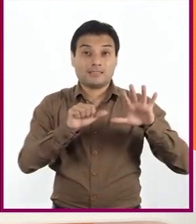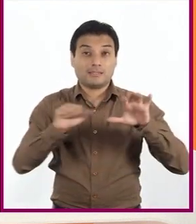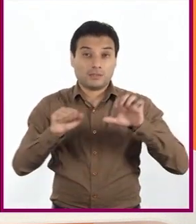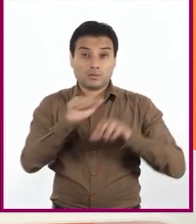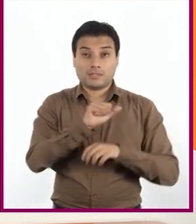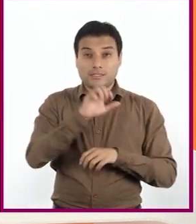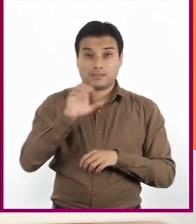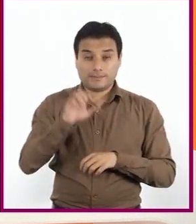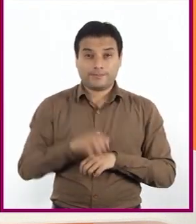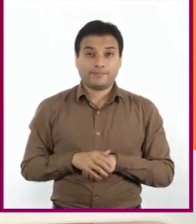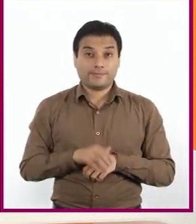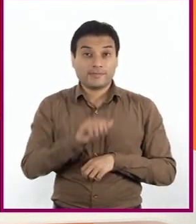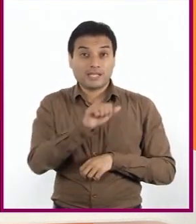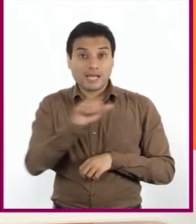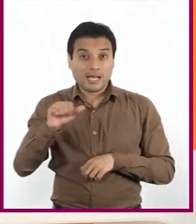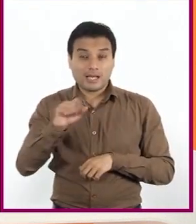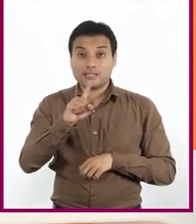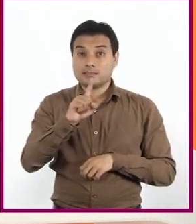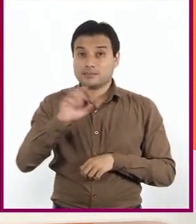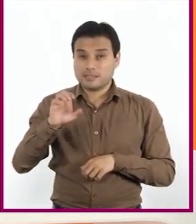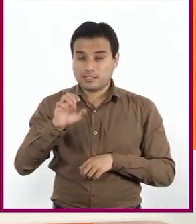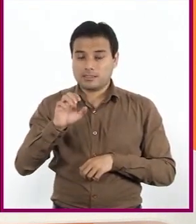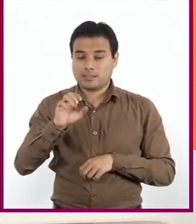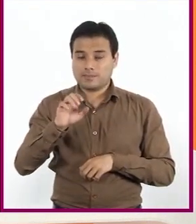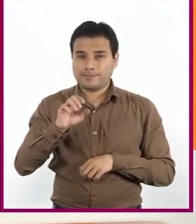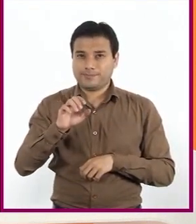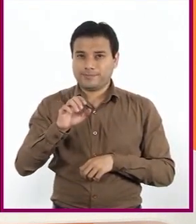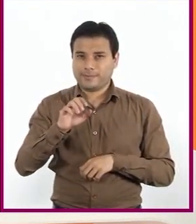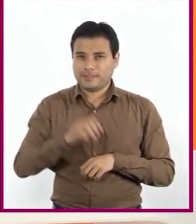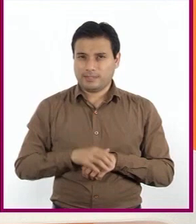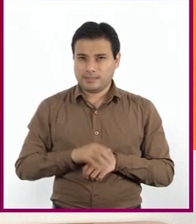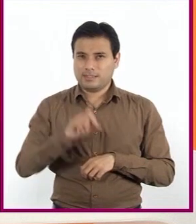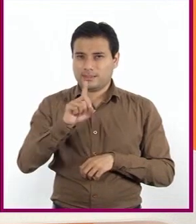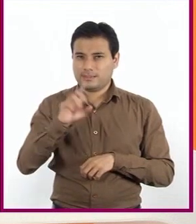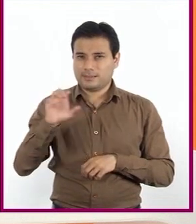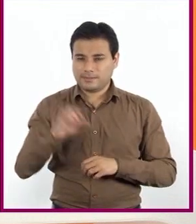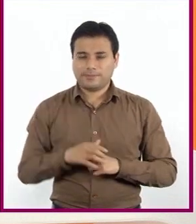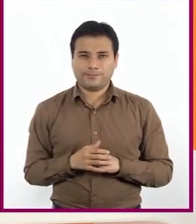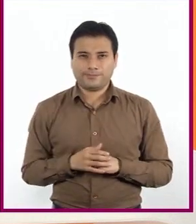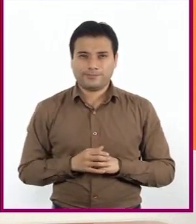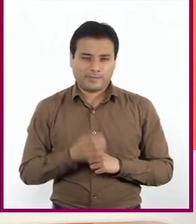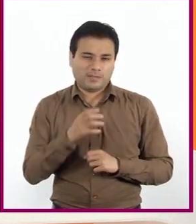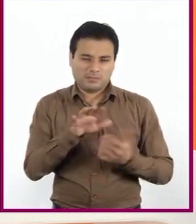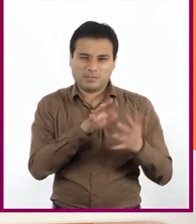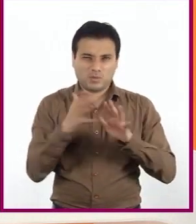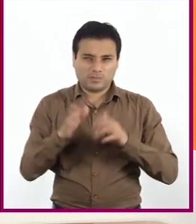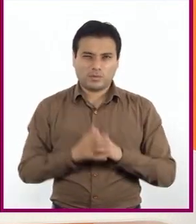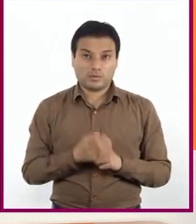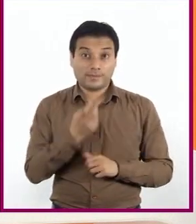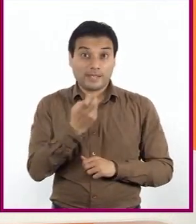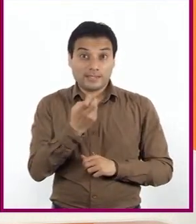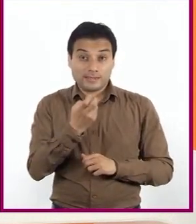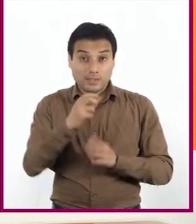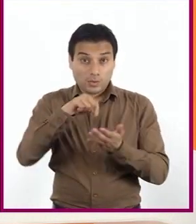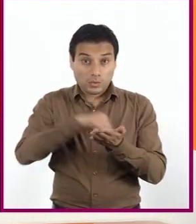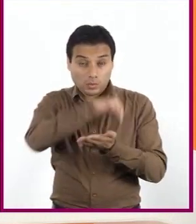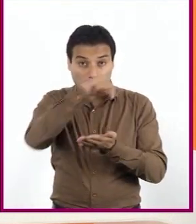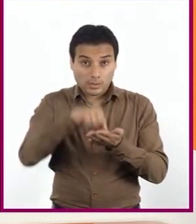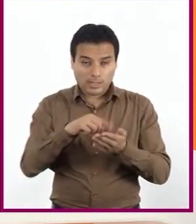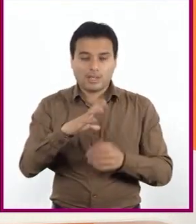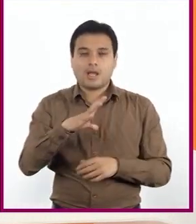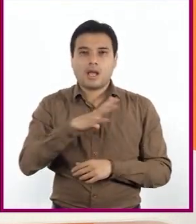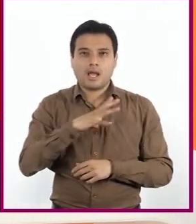era y el 100 de nuestra era, aproximadamente. En el lugar se encontraron 80